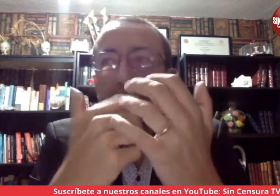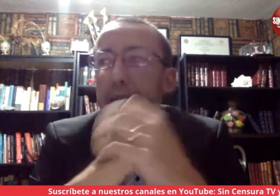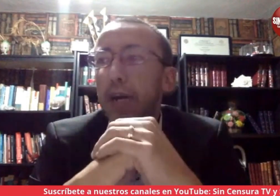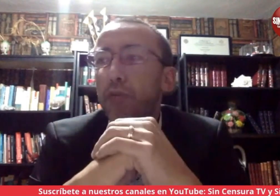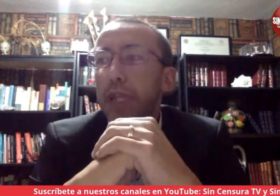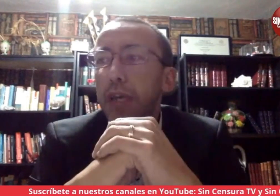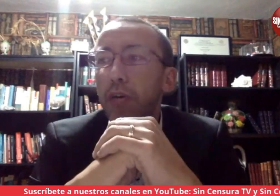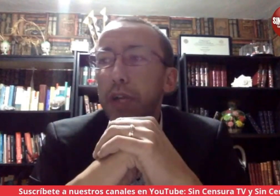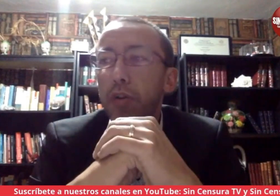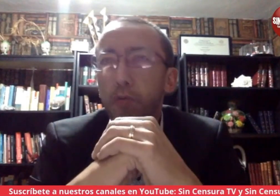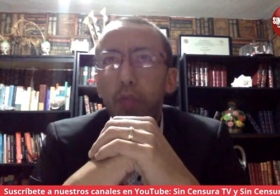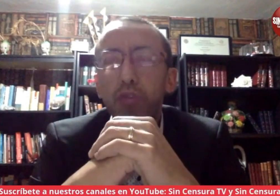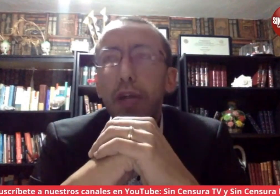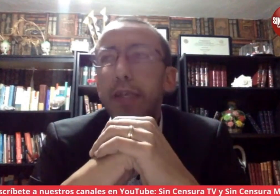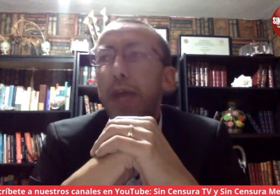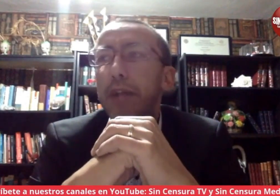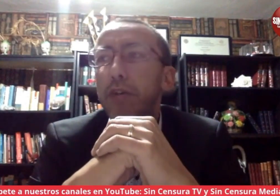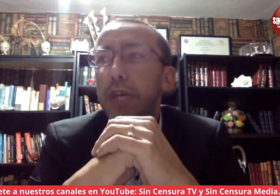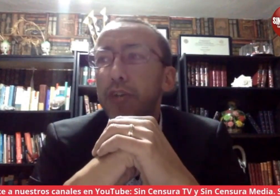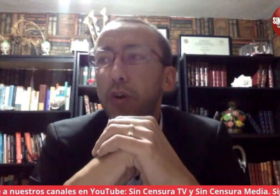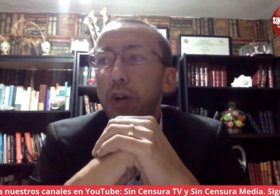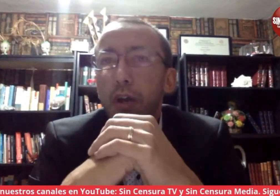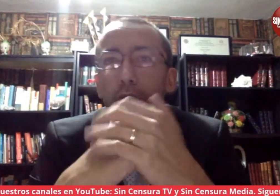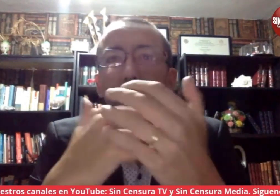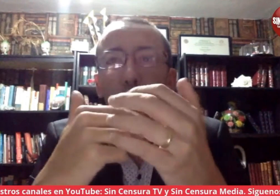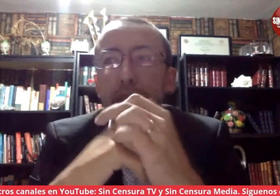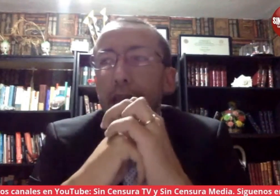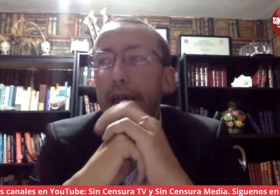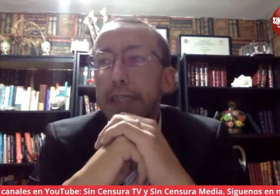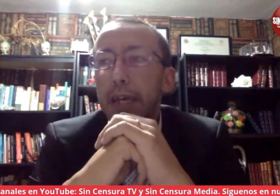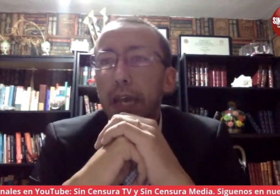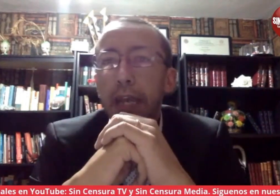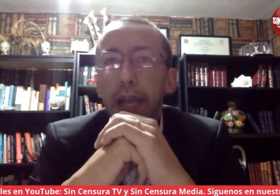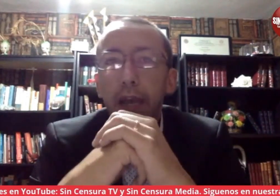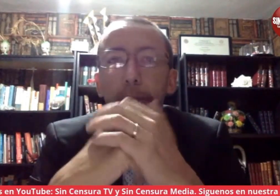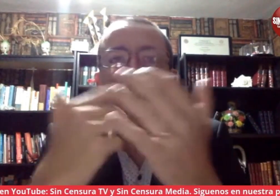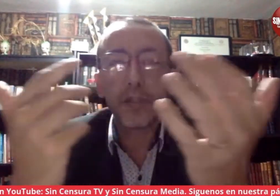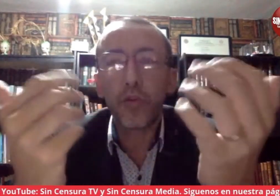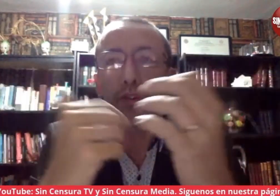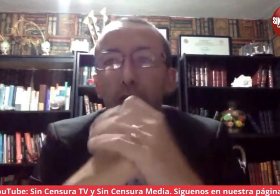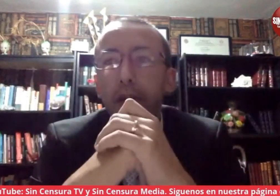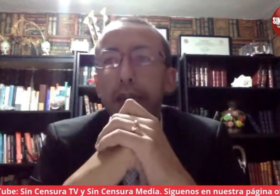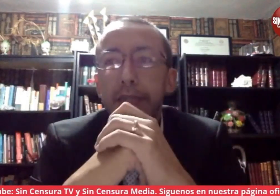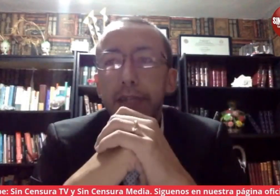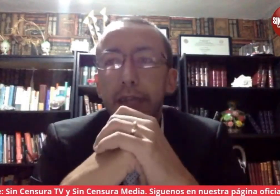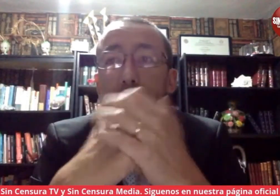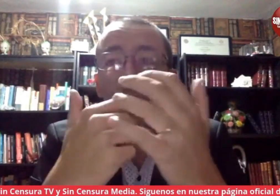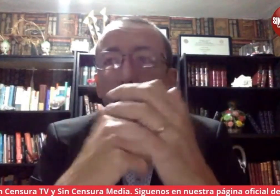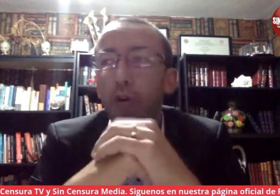como analista contigo y todo. Fue justo hace un año que yo te conocías en el majestuoso